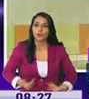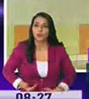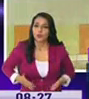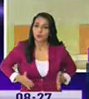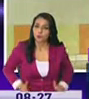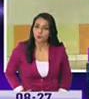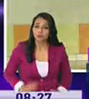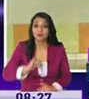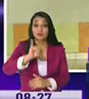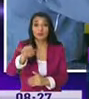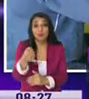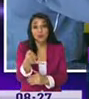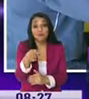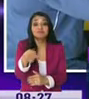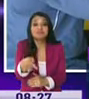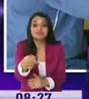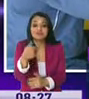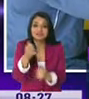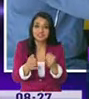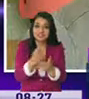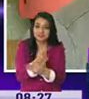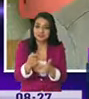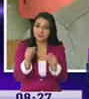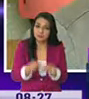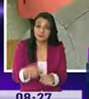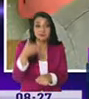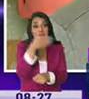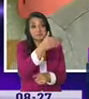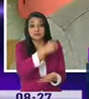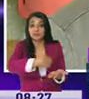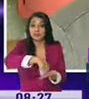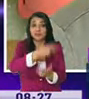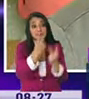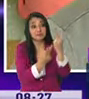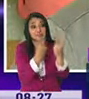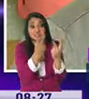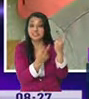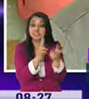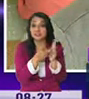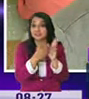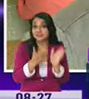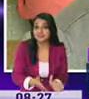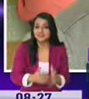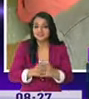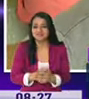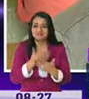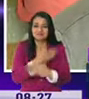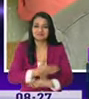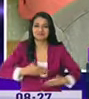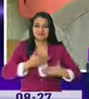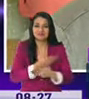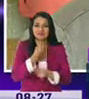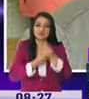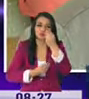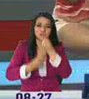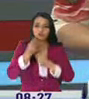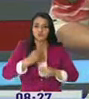del día jueves para el fin de semana que se aproxima. Vamos a Solanda, visitemos este vecino y bueno, a disfrutar de esos